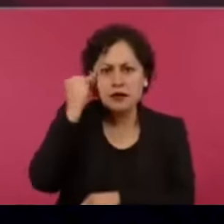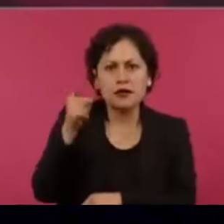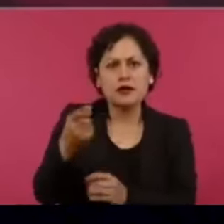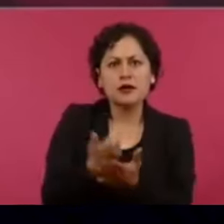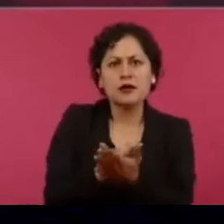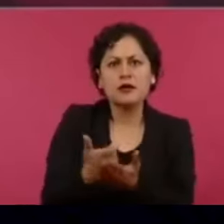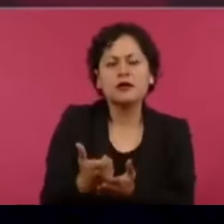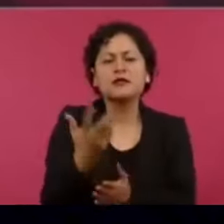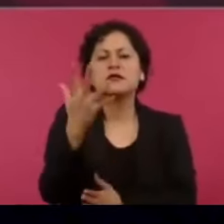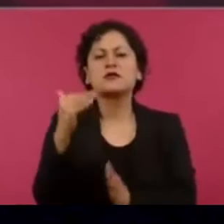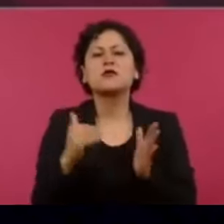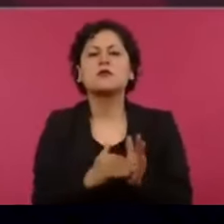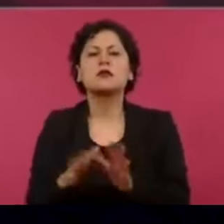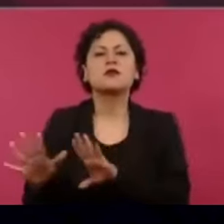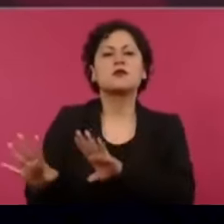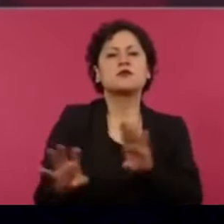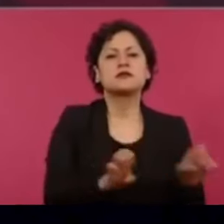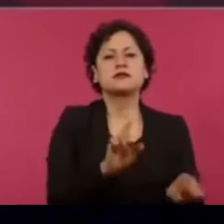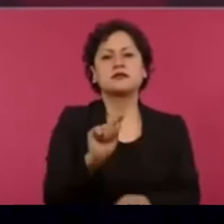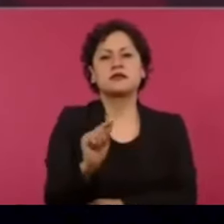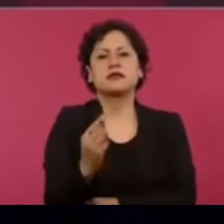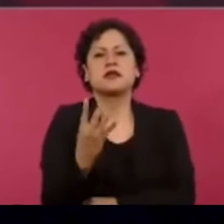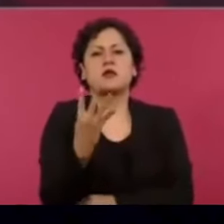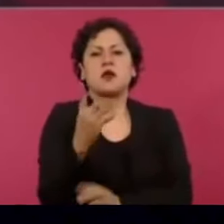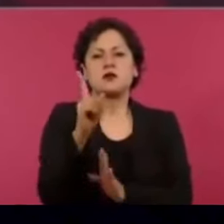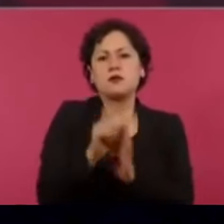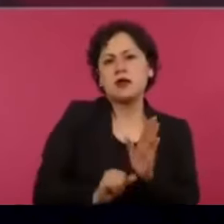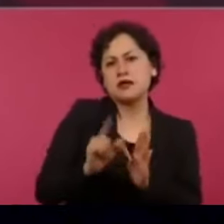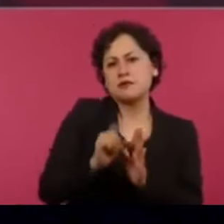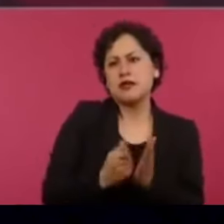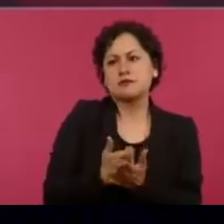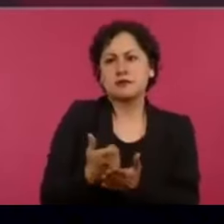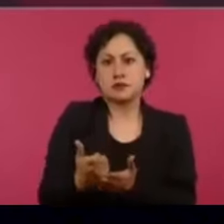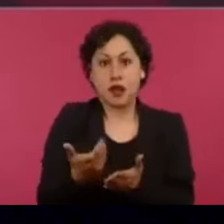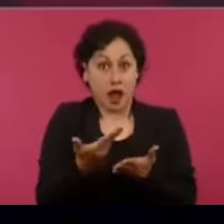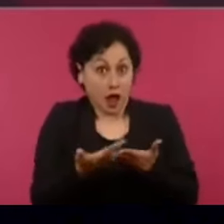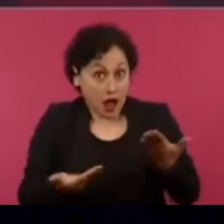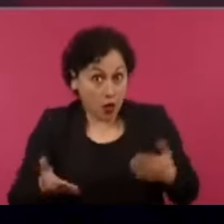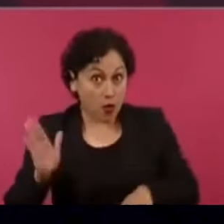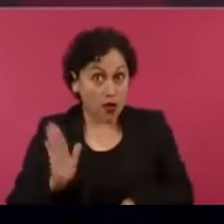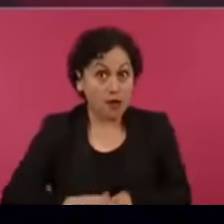994 pesos mensuales y ahora ganará